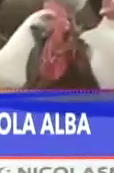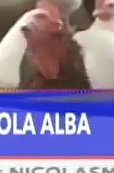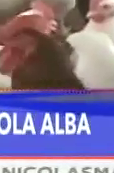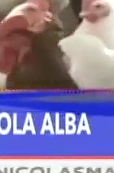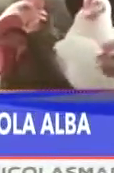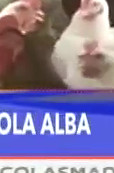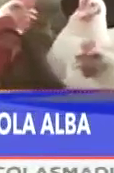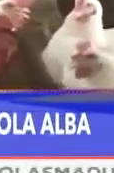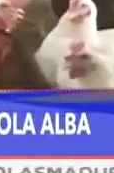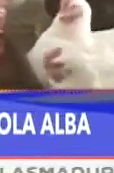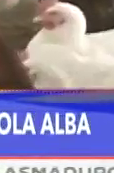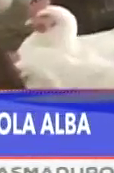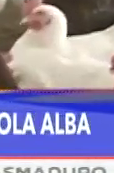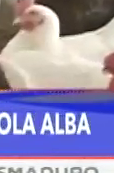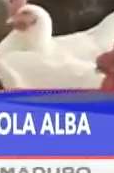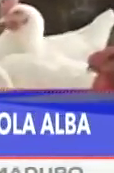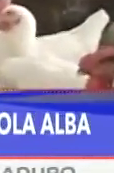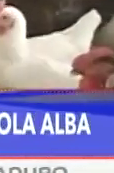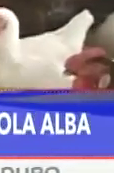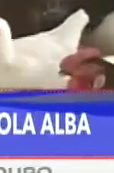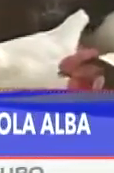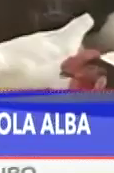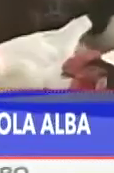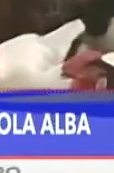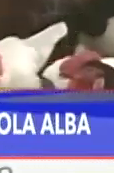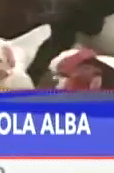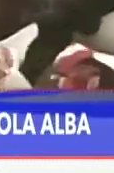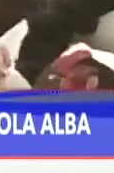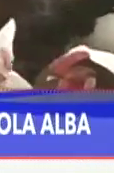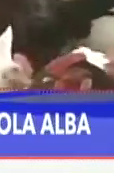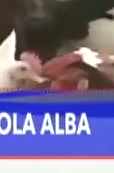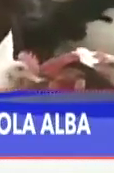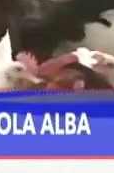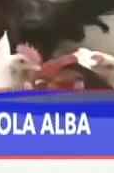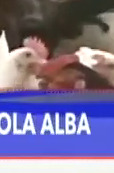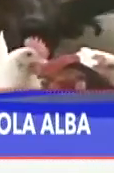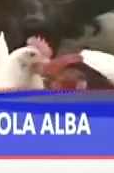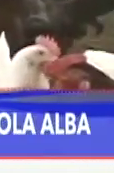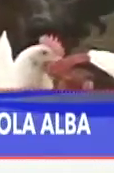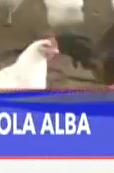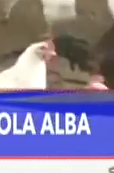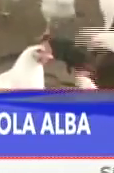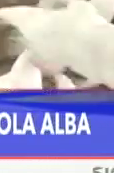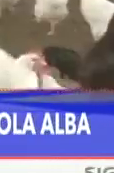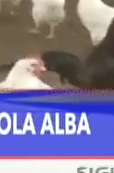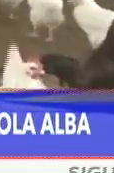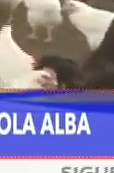tratando de incrementar todo lo que es la producción de pollitas, con el origen de poner el huevo de